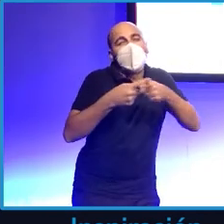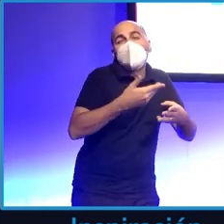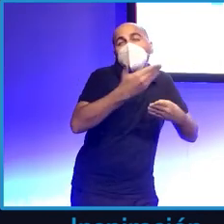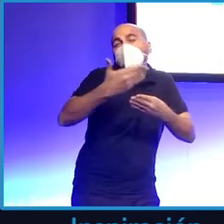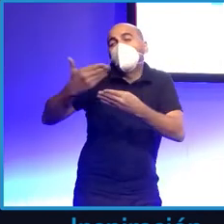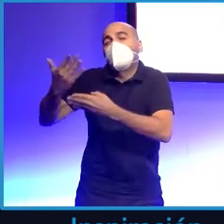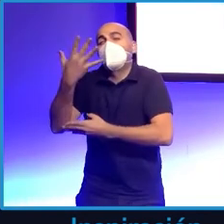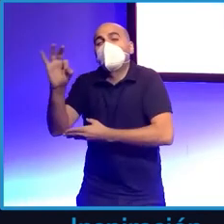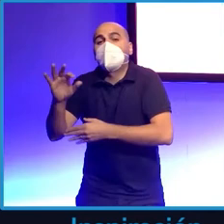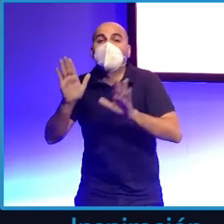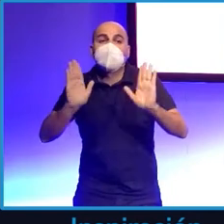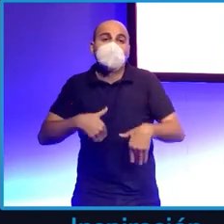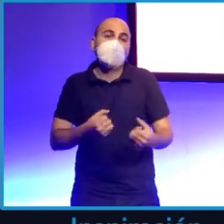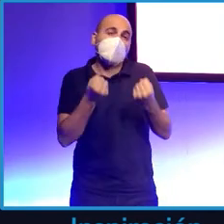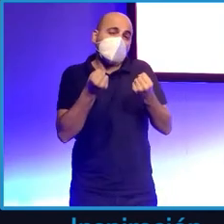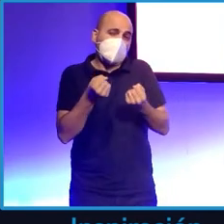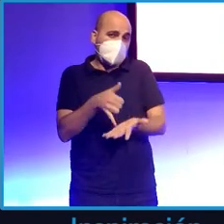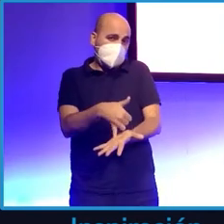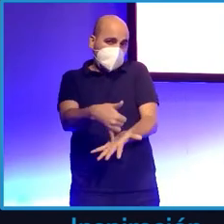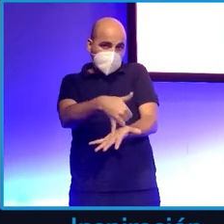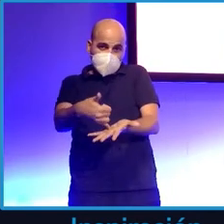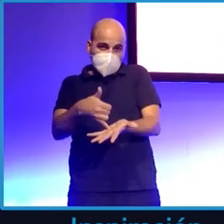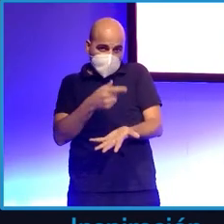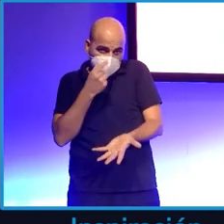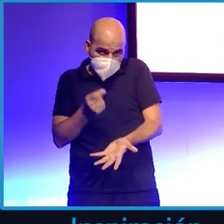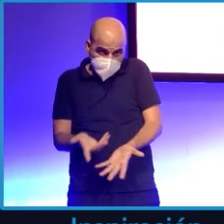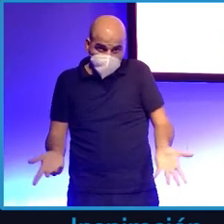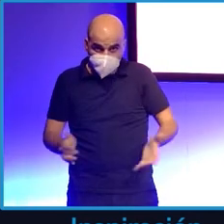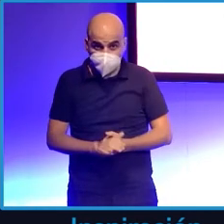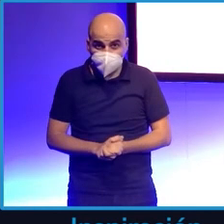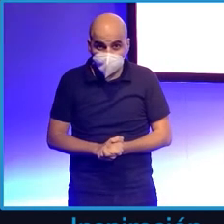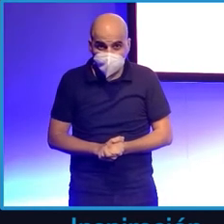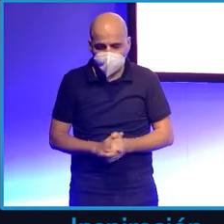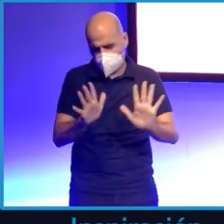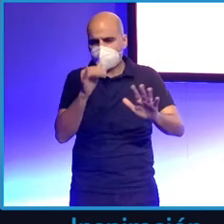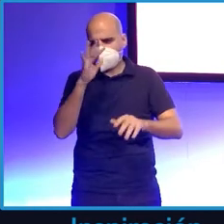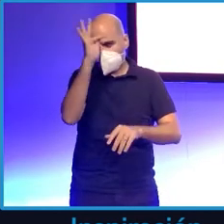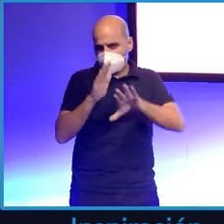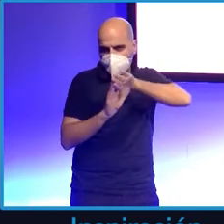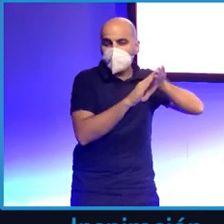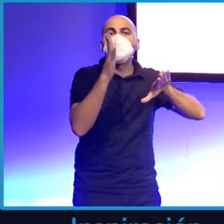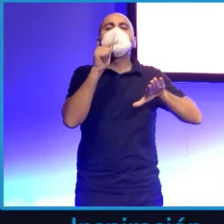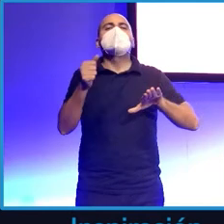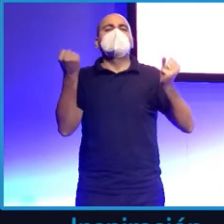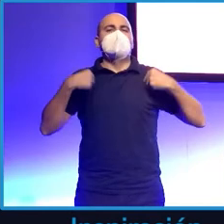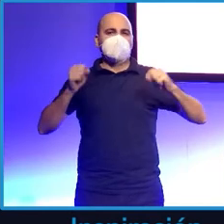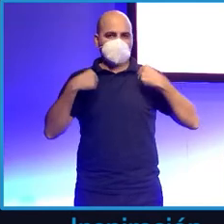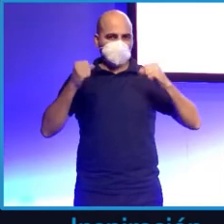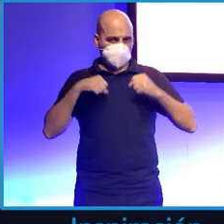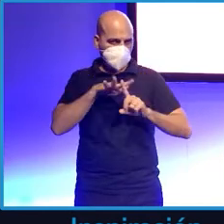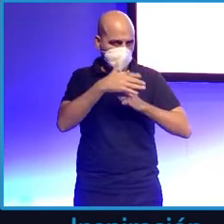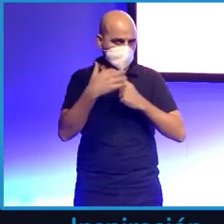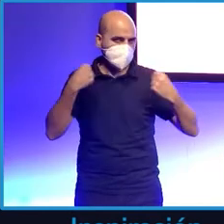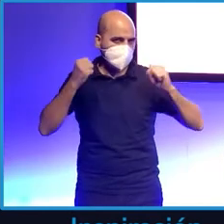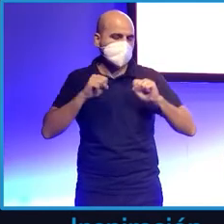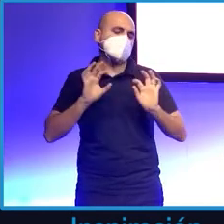invierten vamos un poquito a casos prácticos que os quiero enseñar de sectores habría